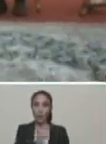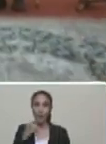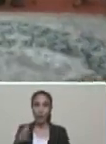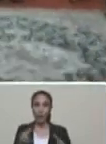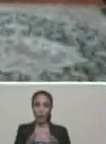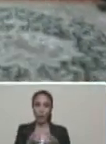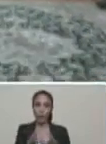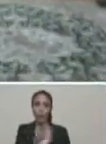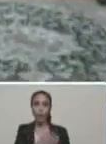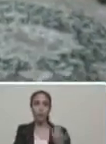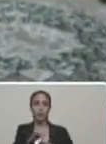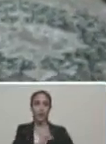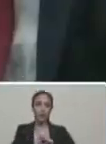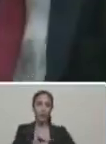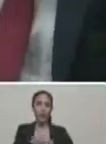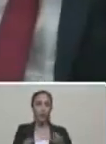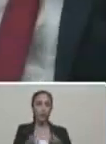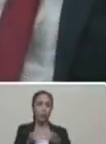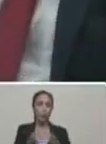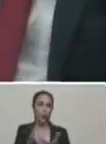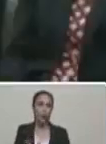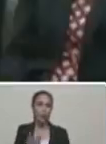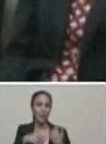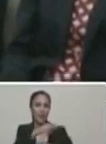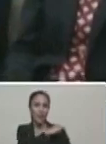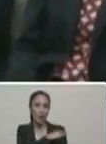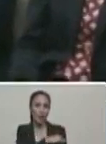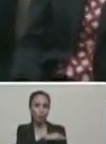Roja, Peter Maurer. Ahí están las imágenes.